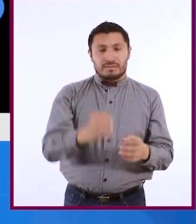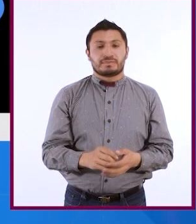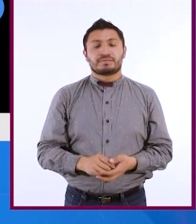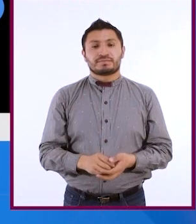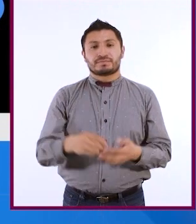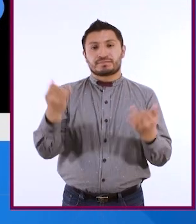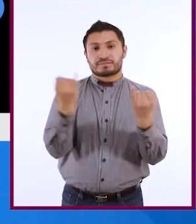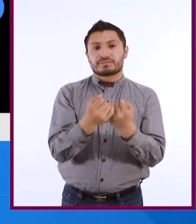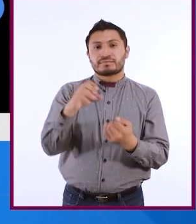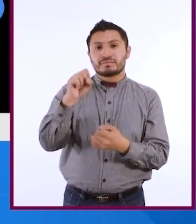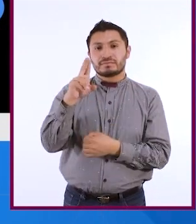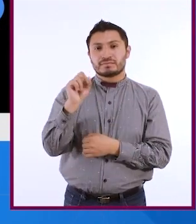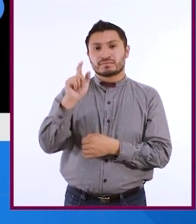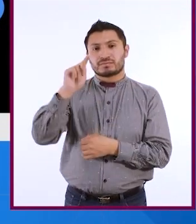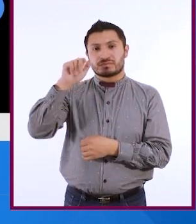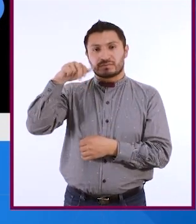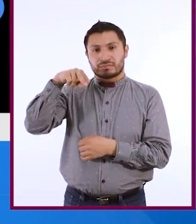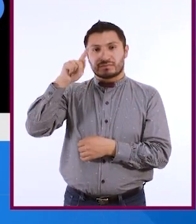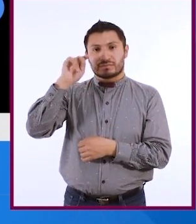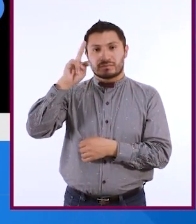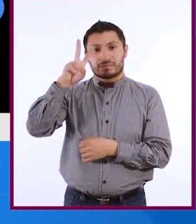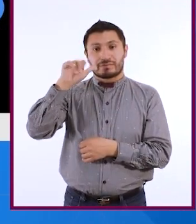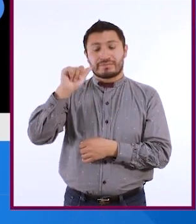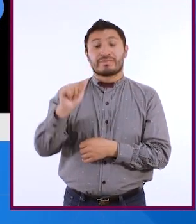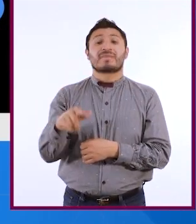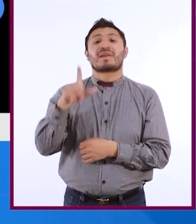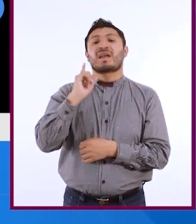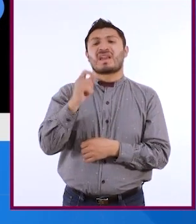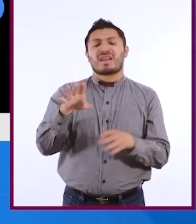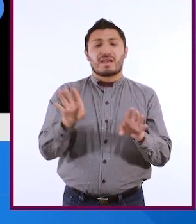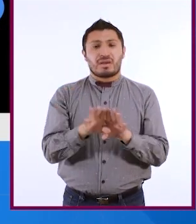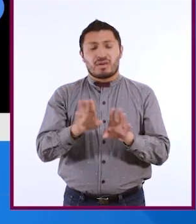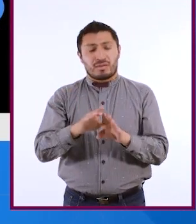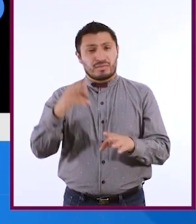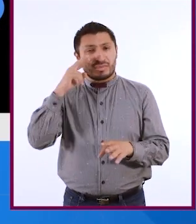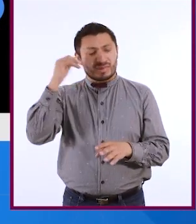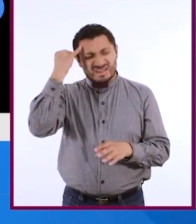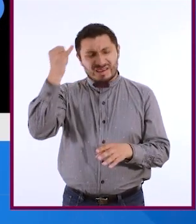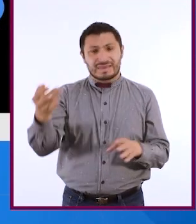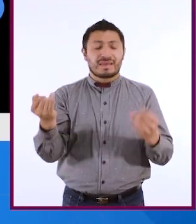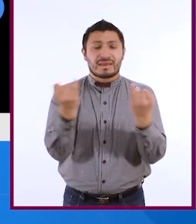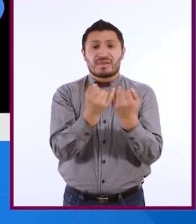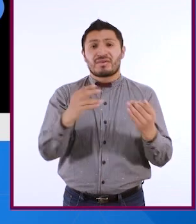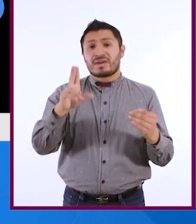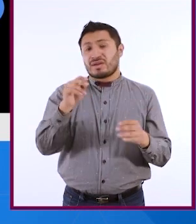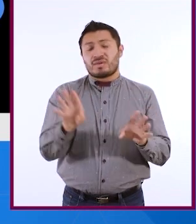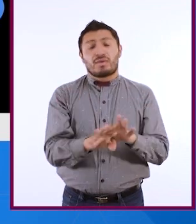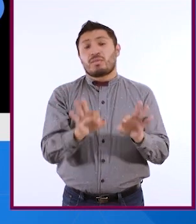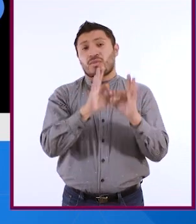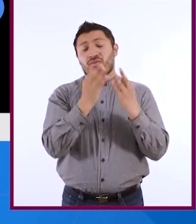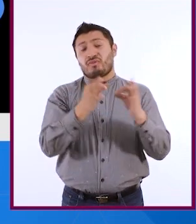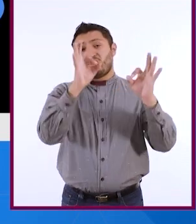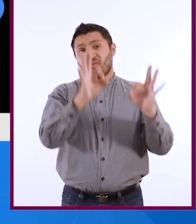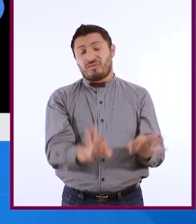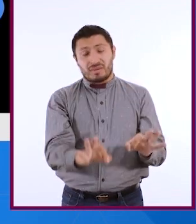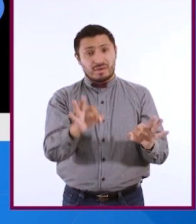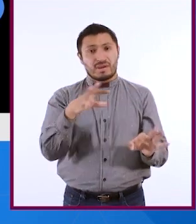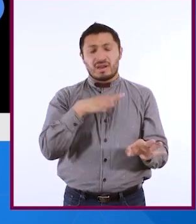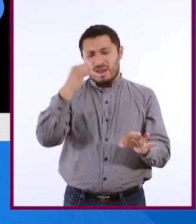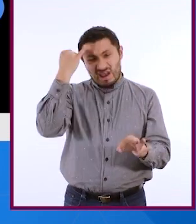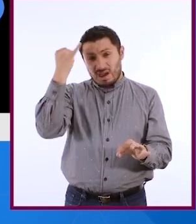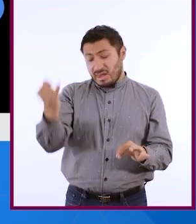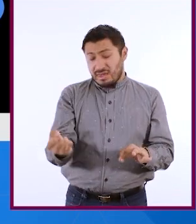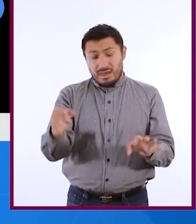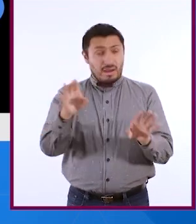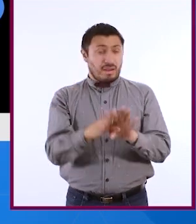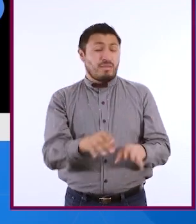igualdad sustantiva es una visión acerca de la igualdad que no nada más se queda en la formalidad, no nada más se queda en la idea